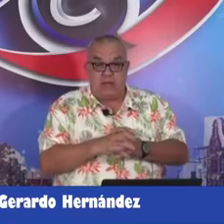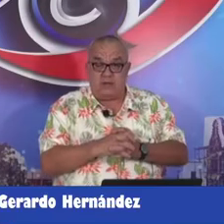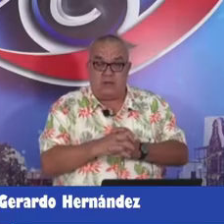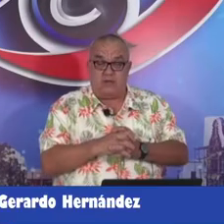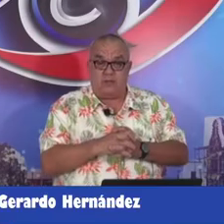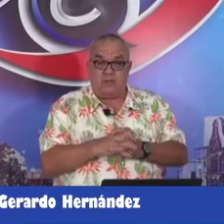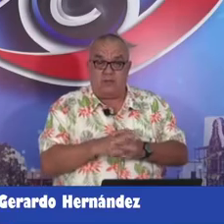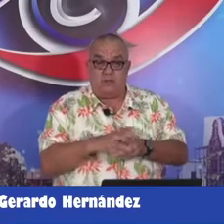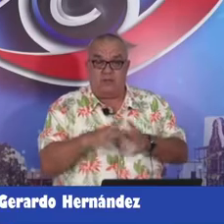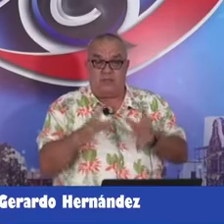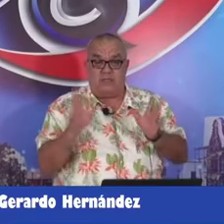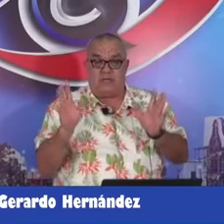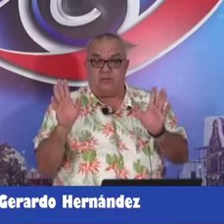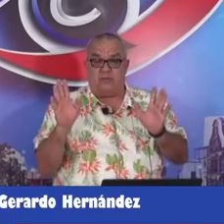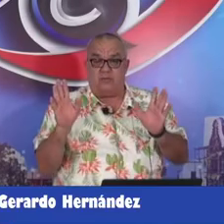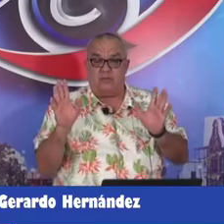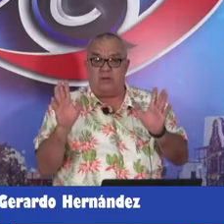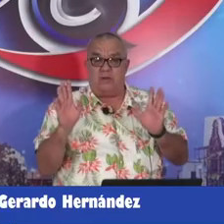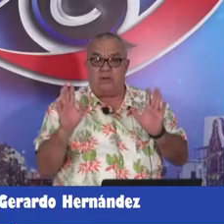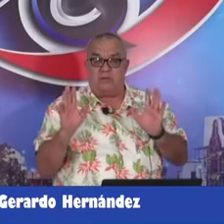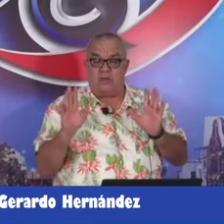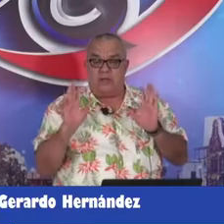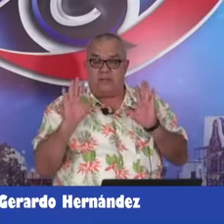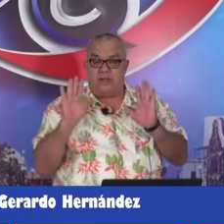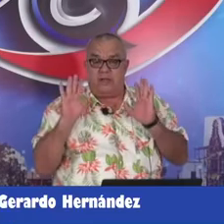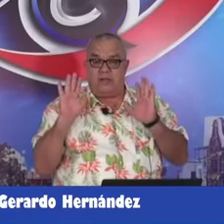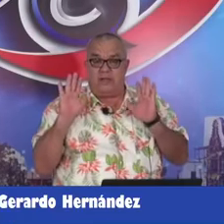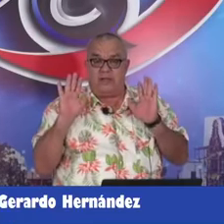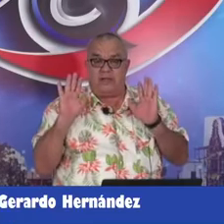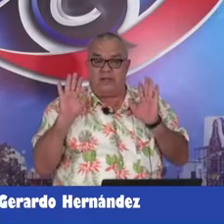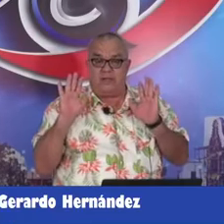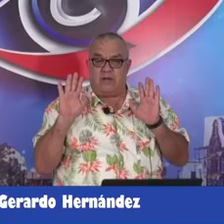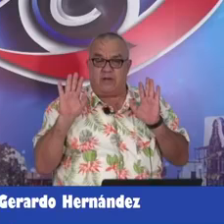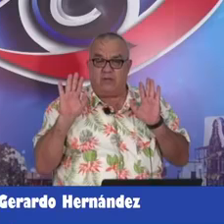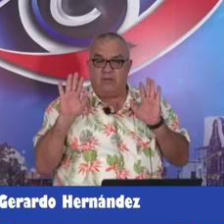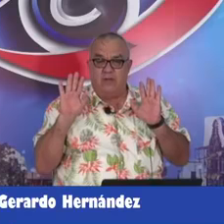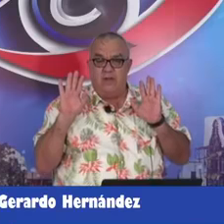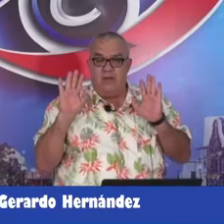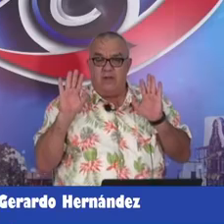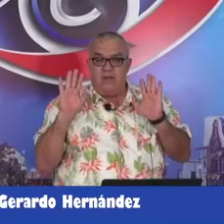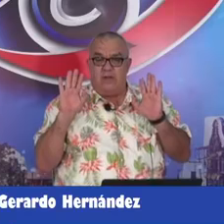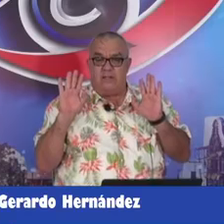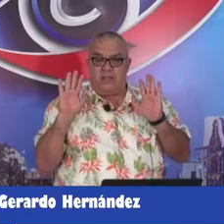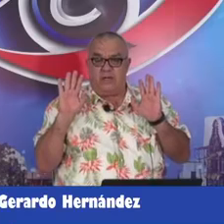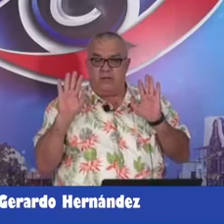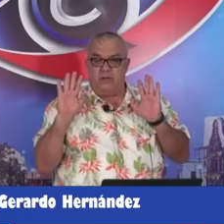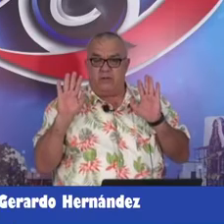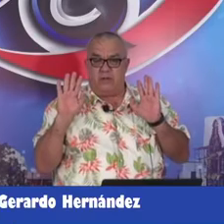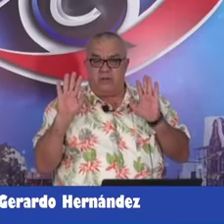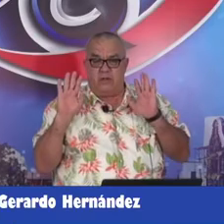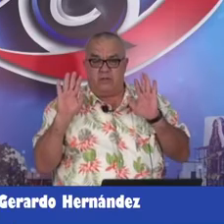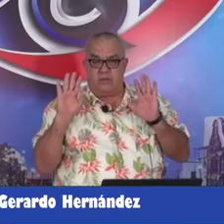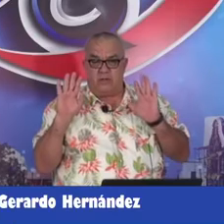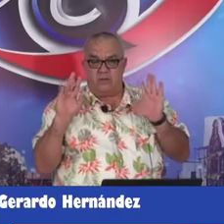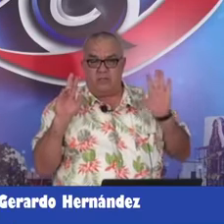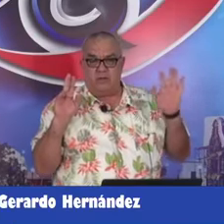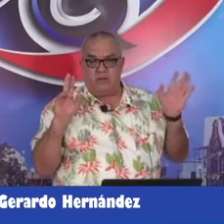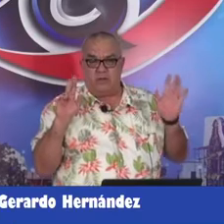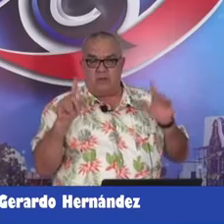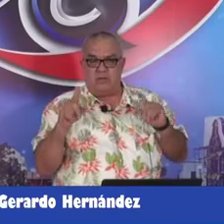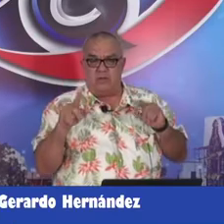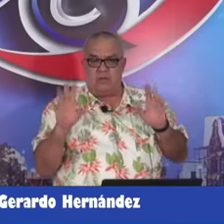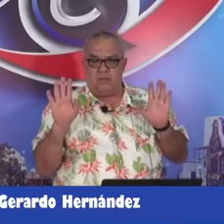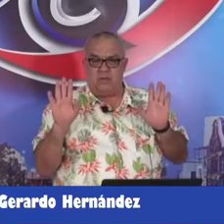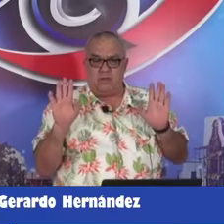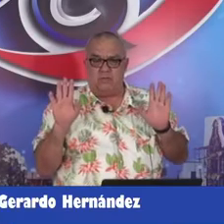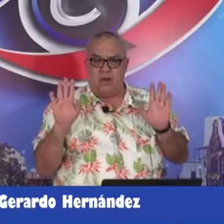muy lentas las obras, yo no sé si la constructora, las constructoras que contrató, que se encargó de contratar, no sé si gobierno